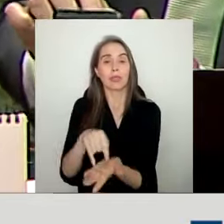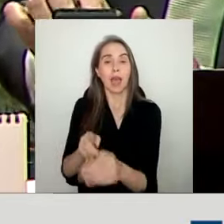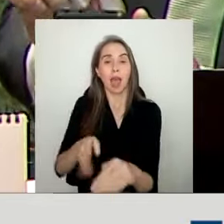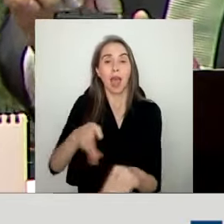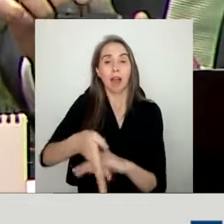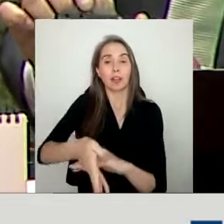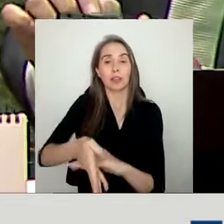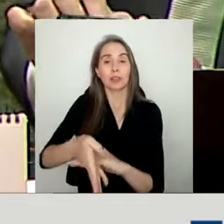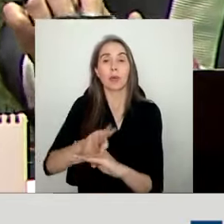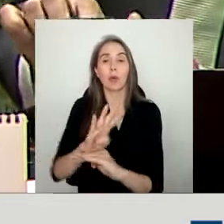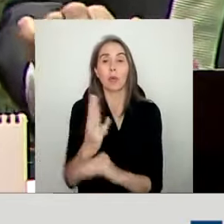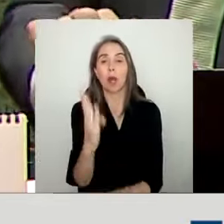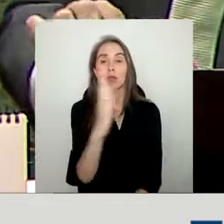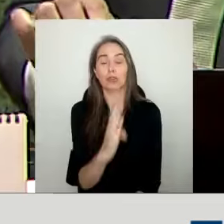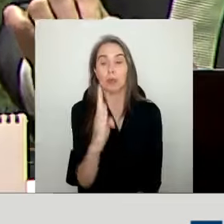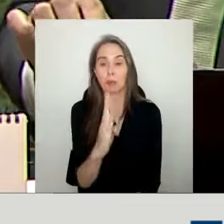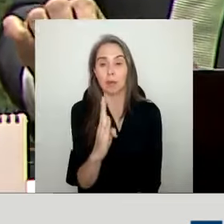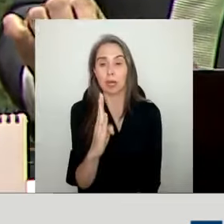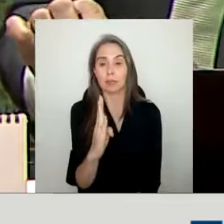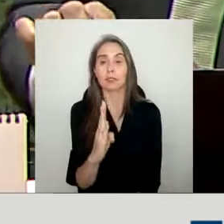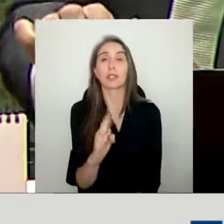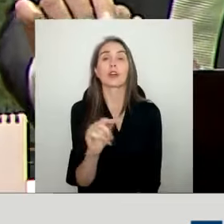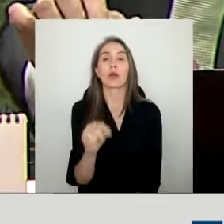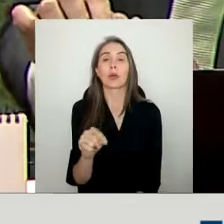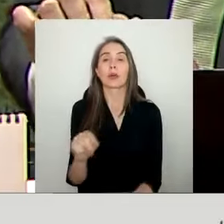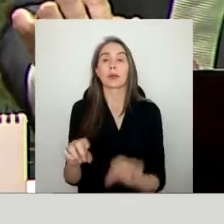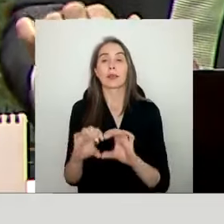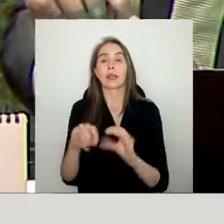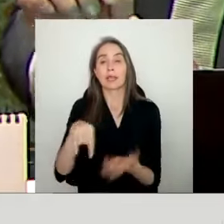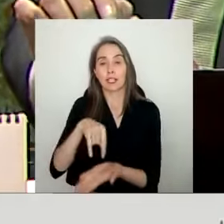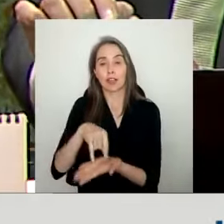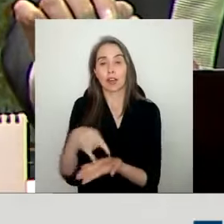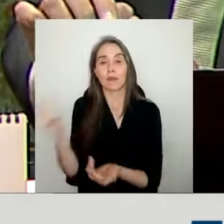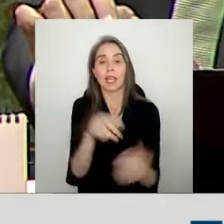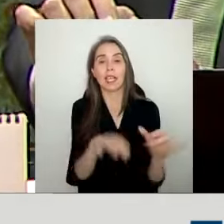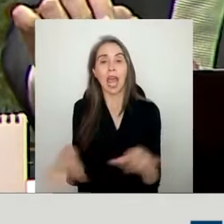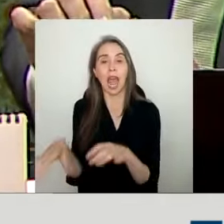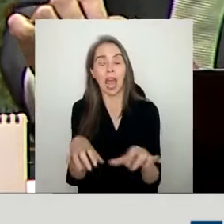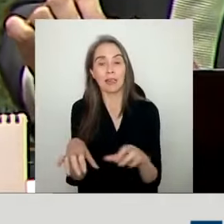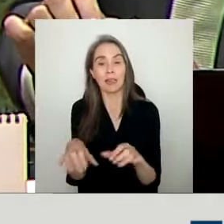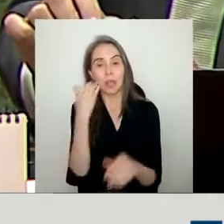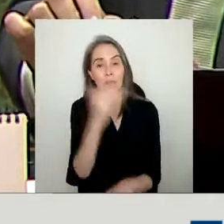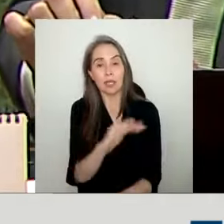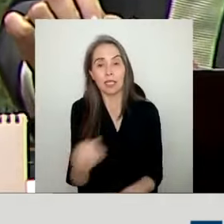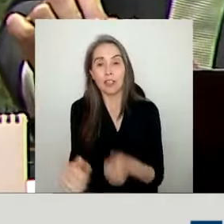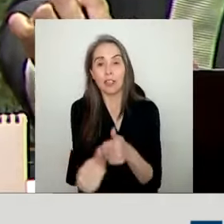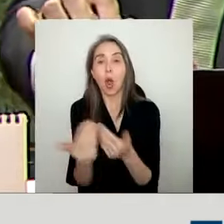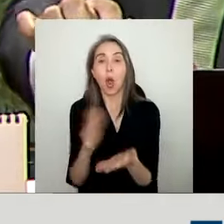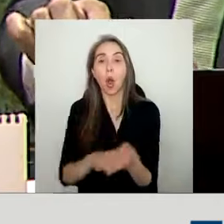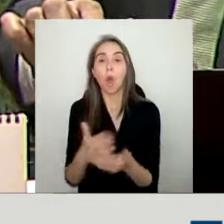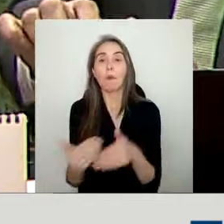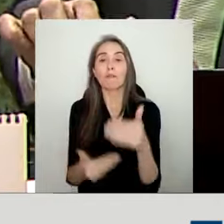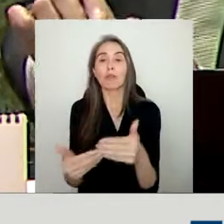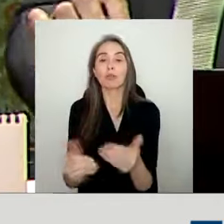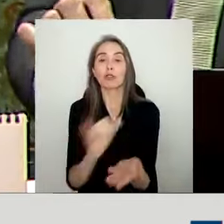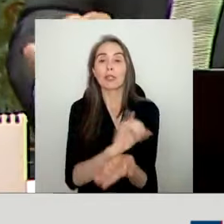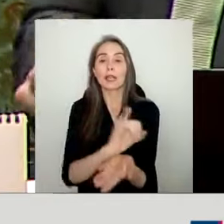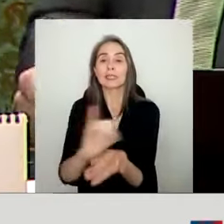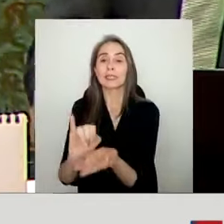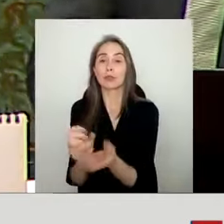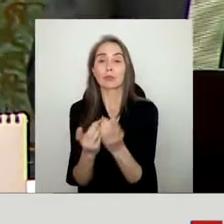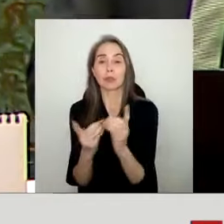básico Perdón en el Tour cívico Congreso Nacional una actividad que buscó acercar a los niños al funcionamiento de nuestras instituciones democráticas